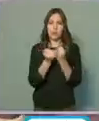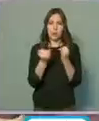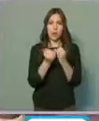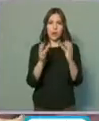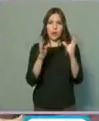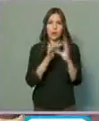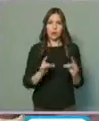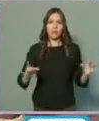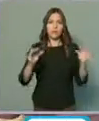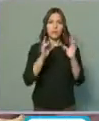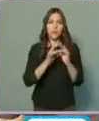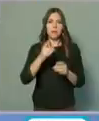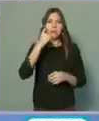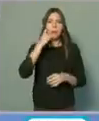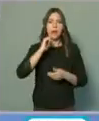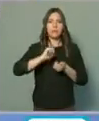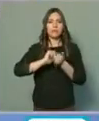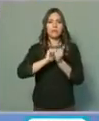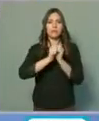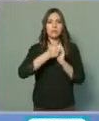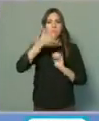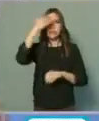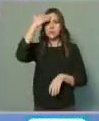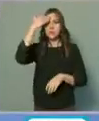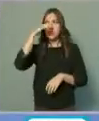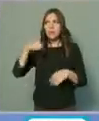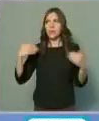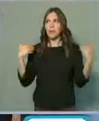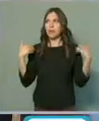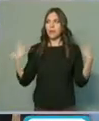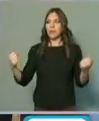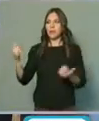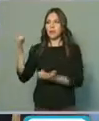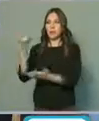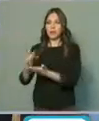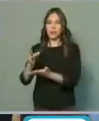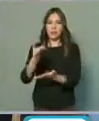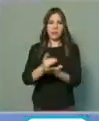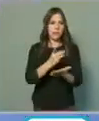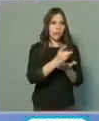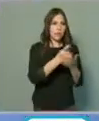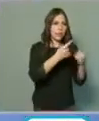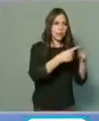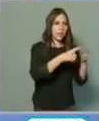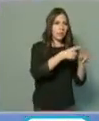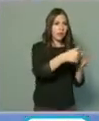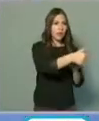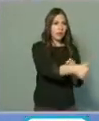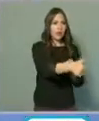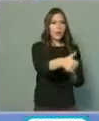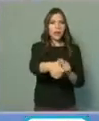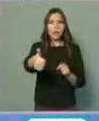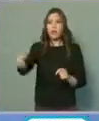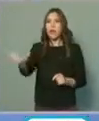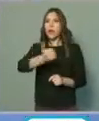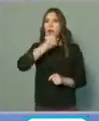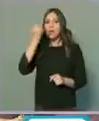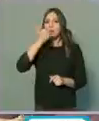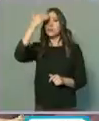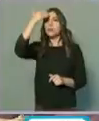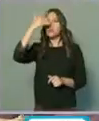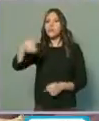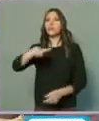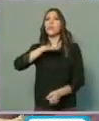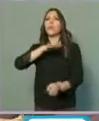estos, pues las herramientas para diferenciar a cada uno de los alumnos y encontrar pues sus posibilidades,